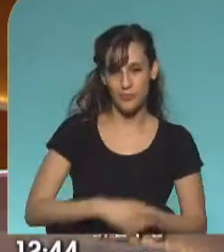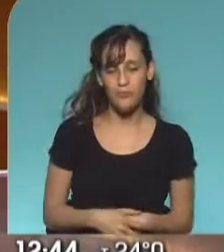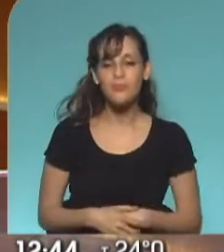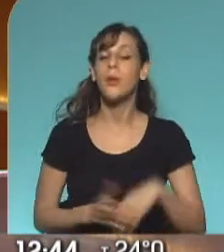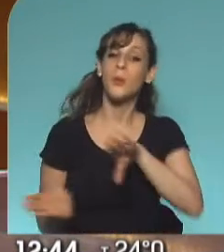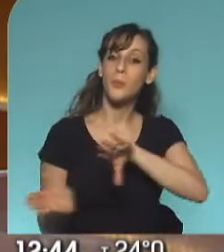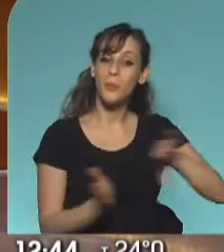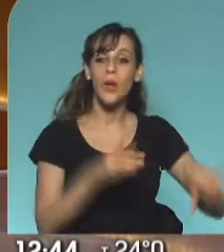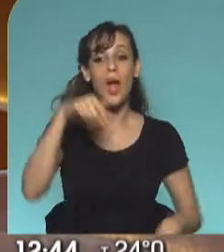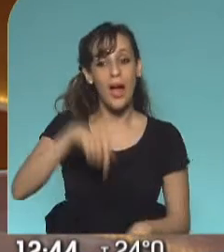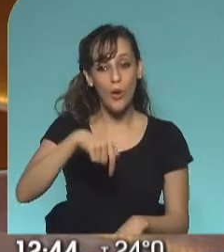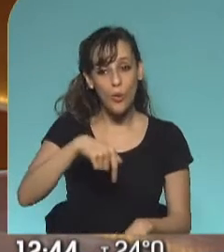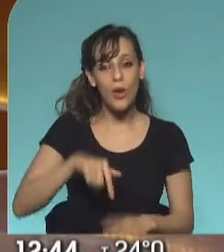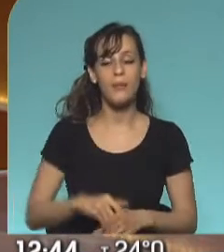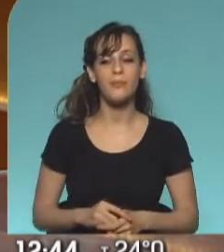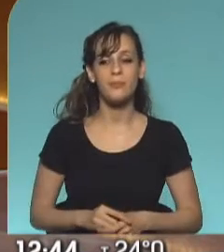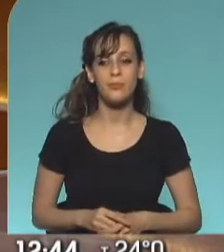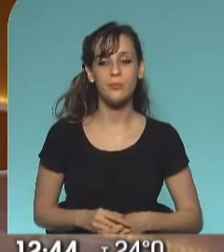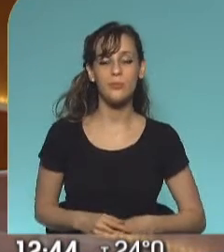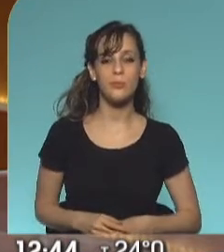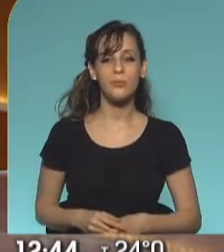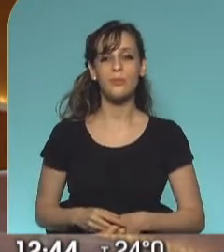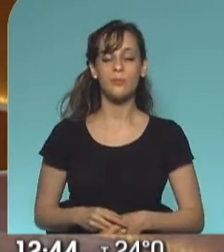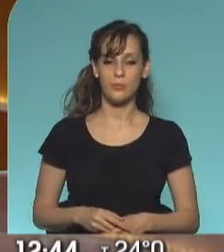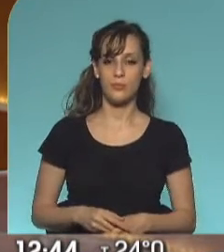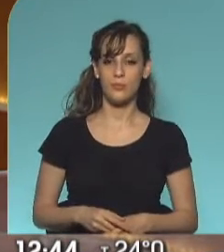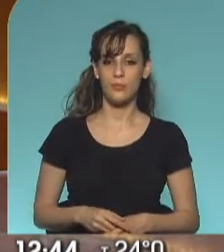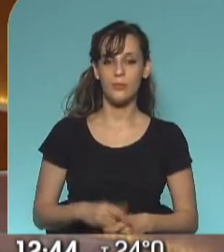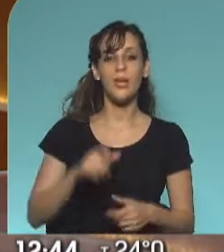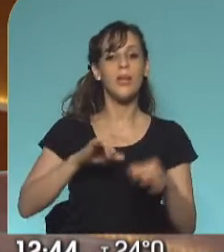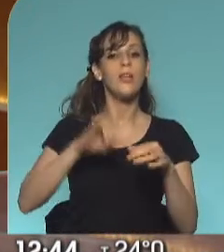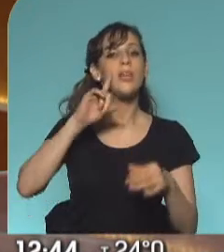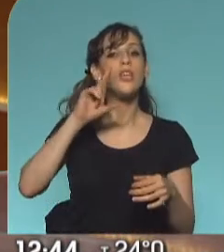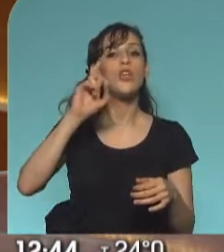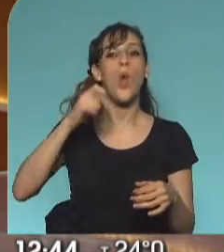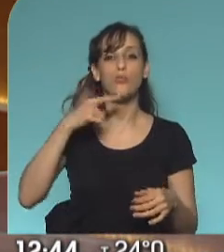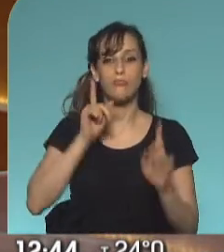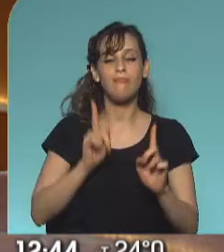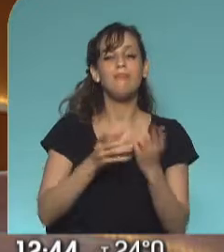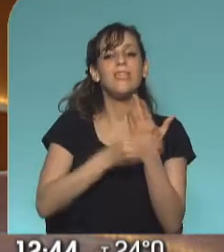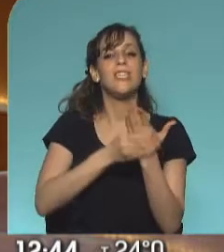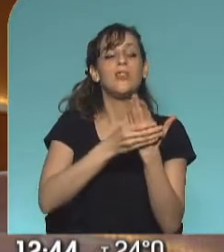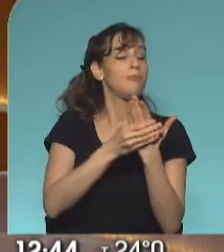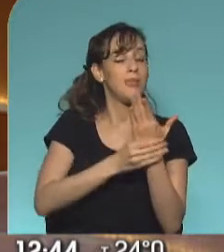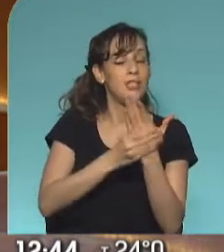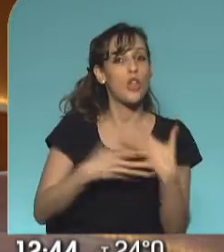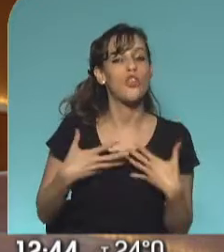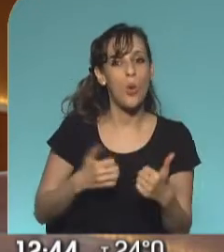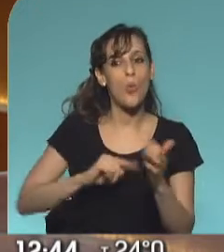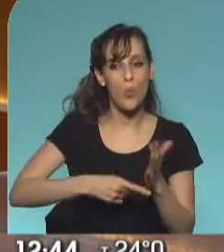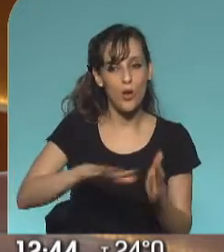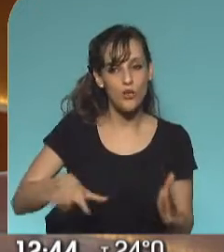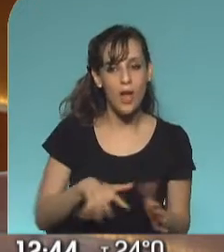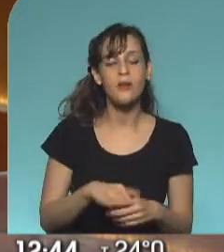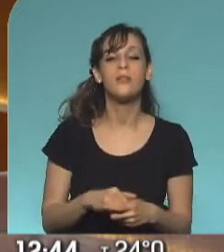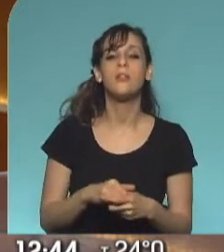y vamos en este caso a compartir los conceptos de fernando quiroz el ministro de salud de la ciudad de buenos aires a propósito